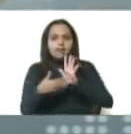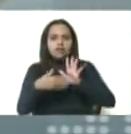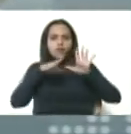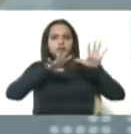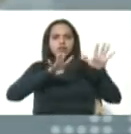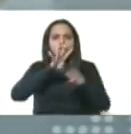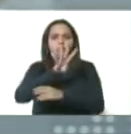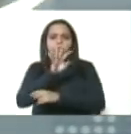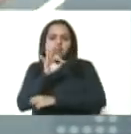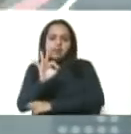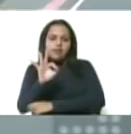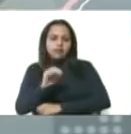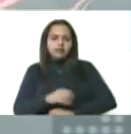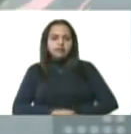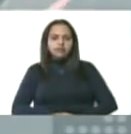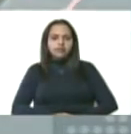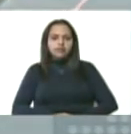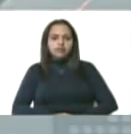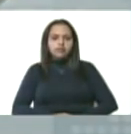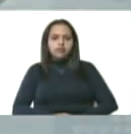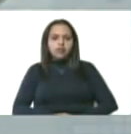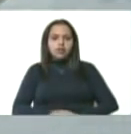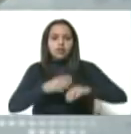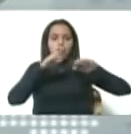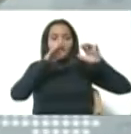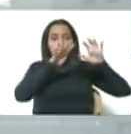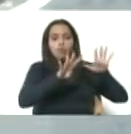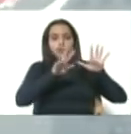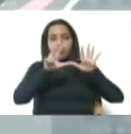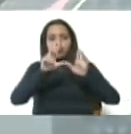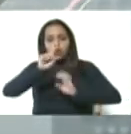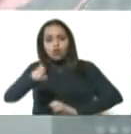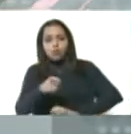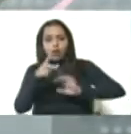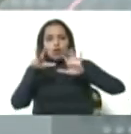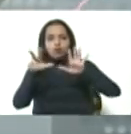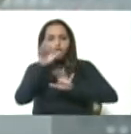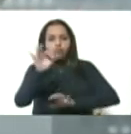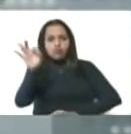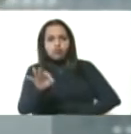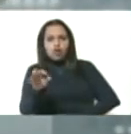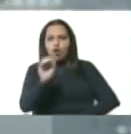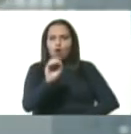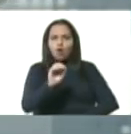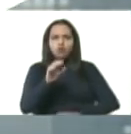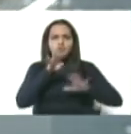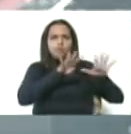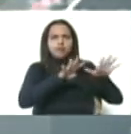6.943 casos. El 98.8%, es decir, el 99% están